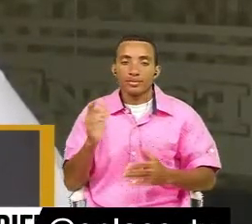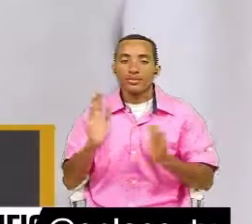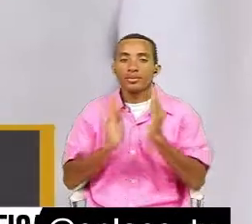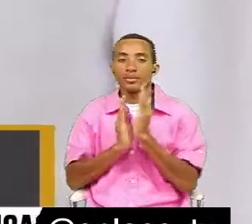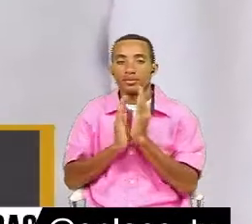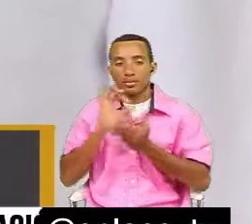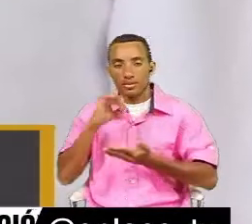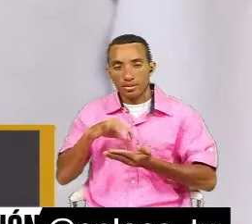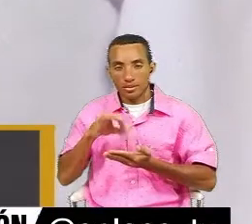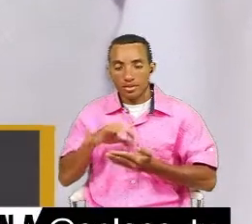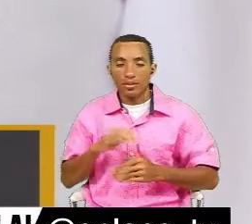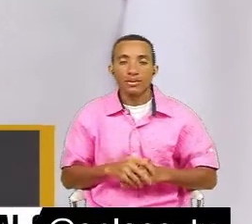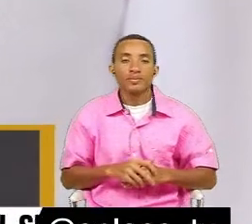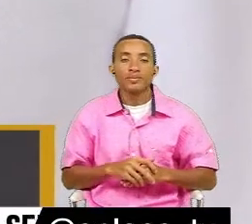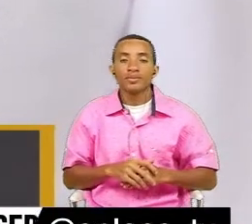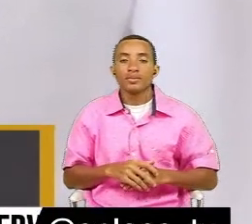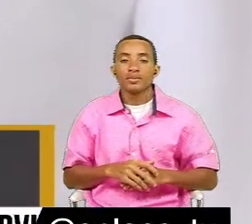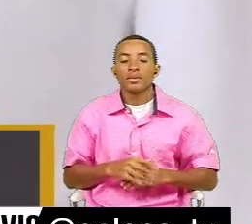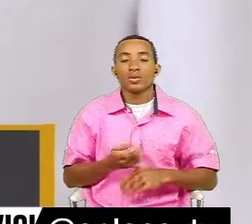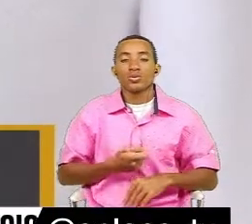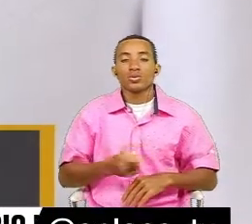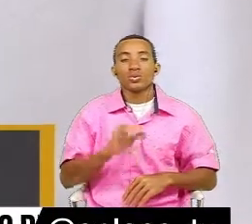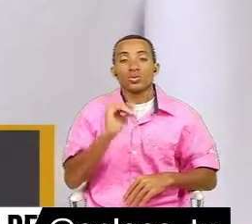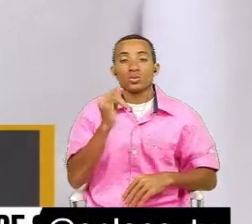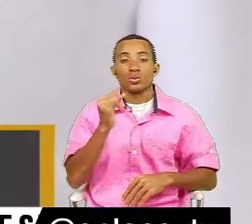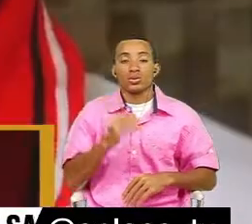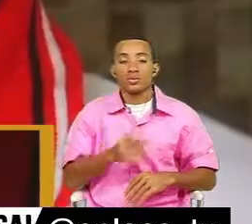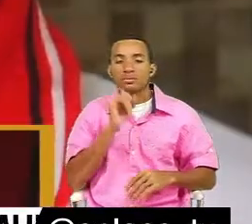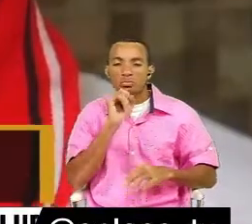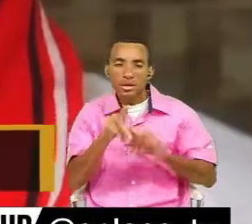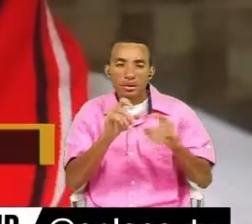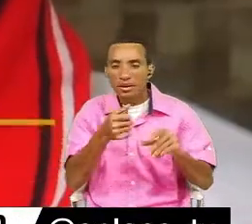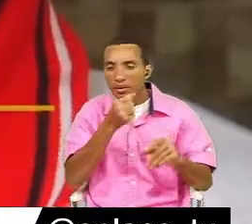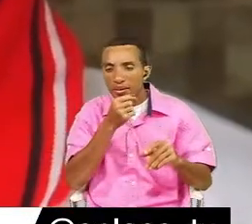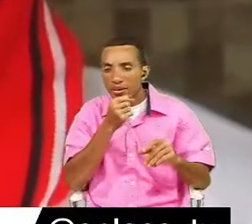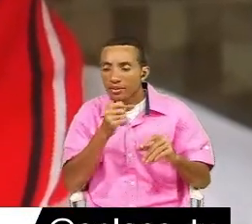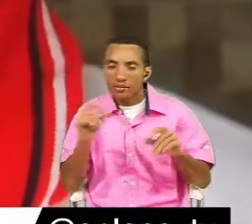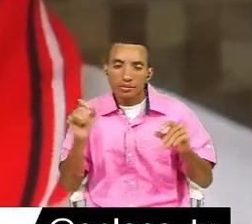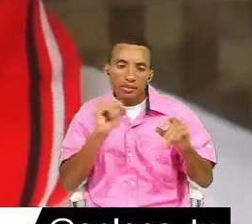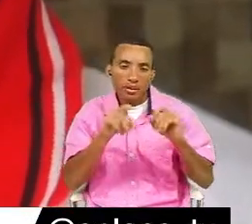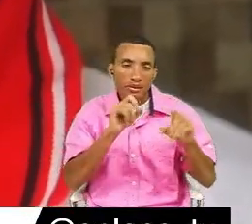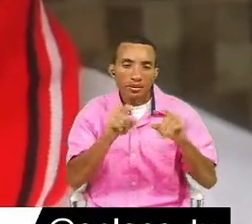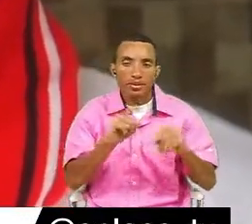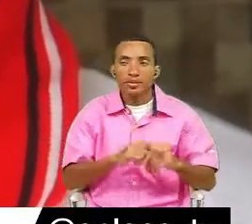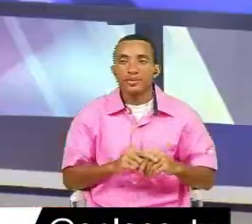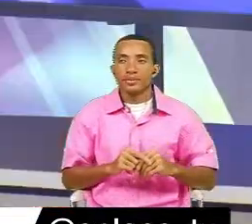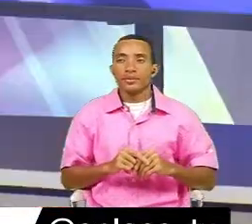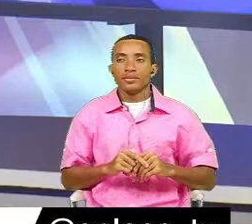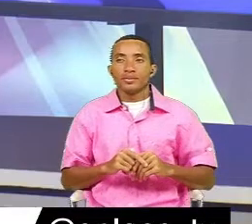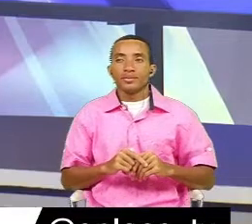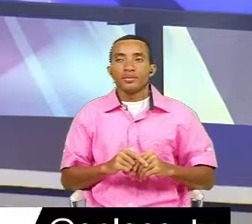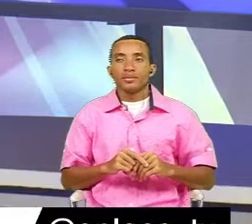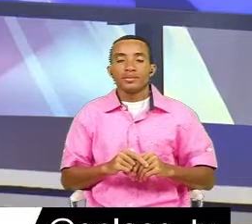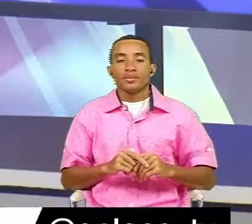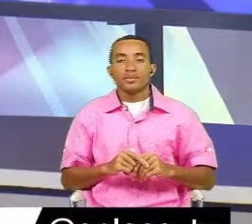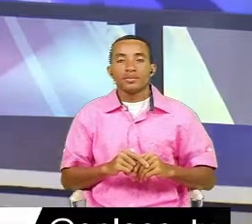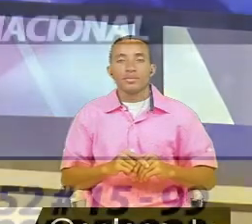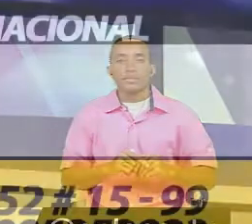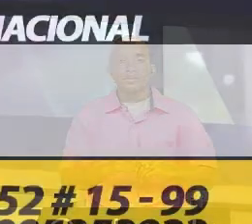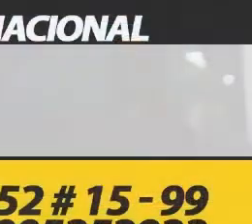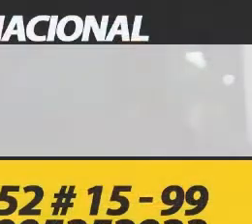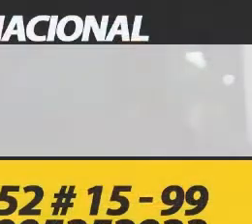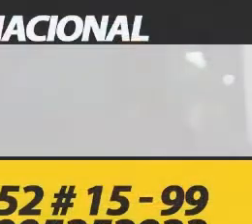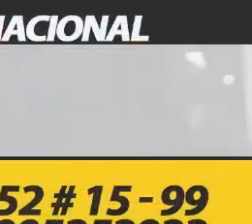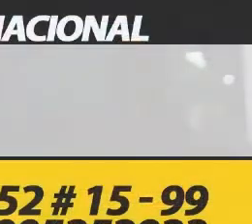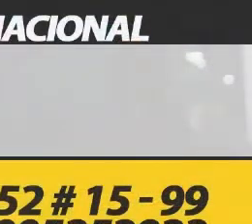Barranca Bermeja. Este jueves en el Club Infanta se ha cumplido rueda de prensa para dar este anuncio por parte del sindicato Sintraenal. Estudia en